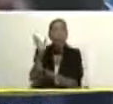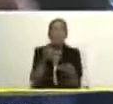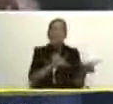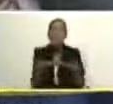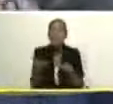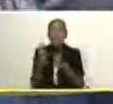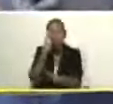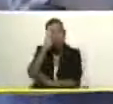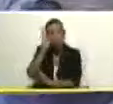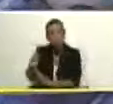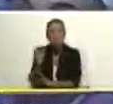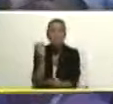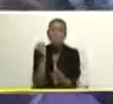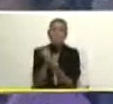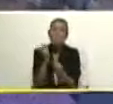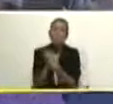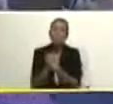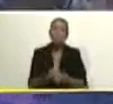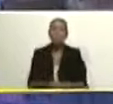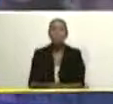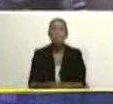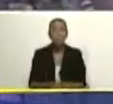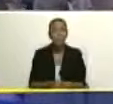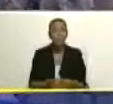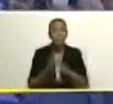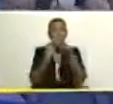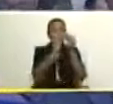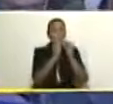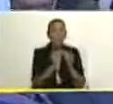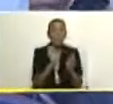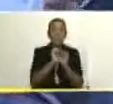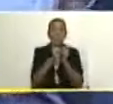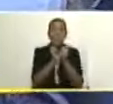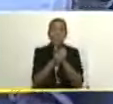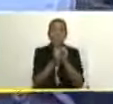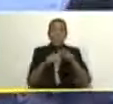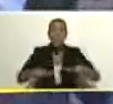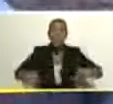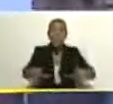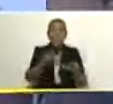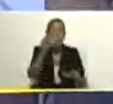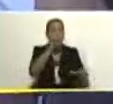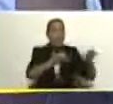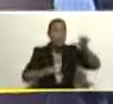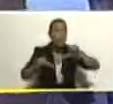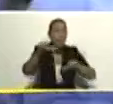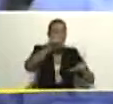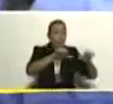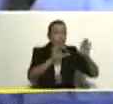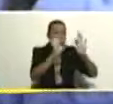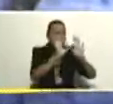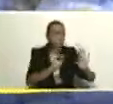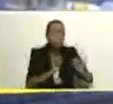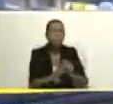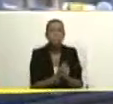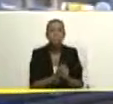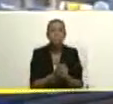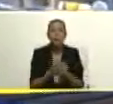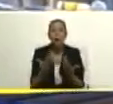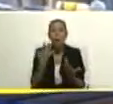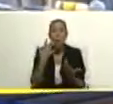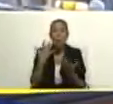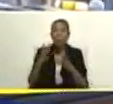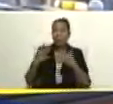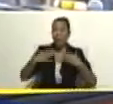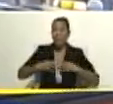trabajo. También se dotó todas las áreas deportivas, todas las áreas de laboratorio, se dotó de uniforme a todas